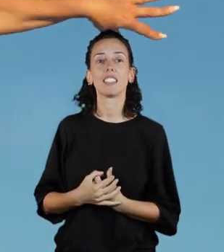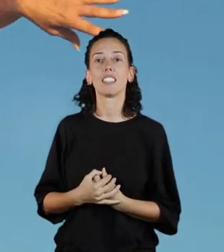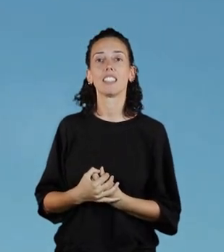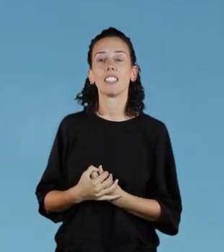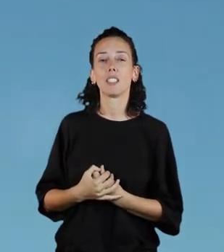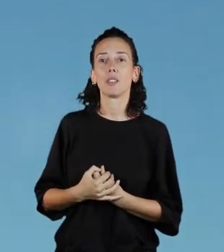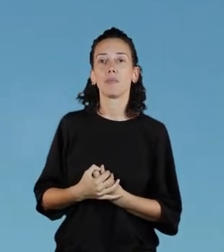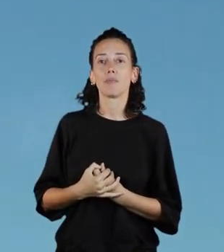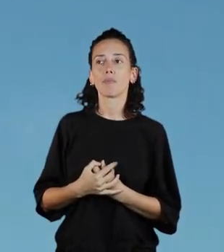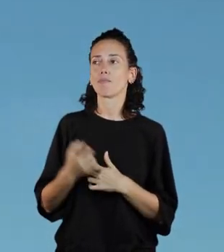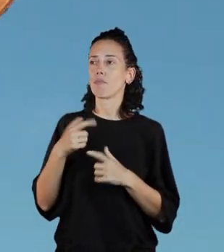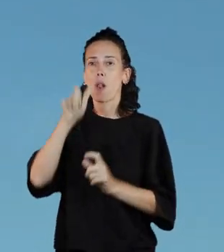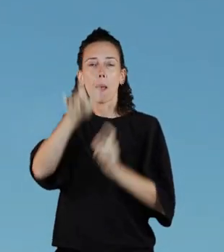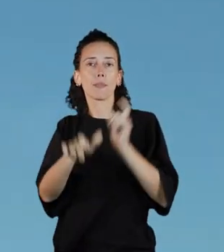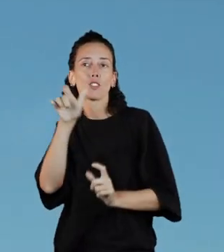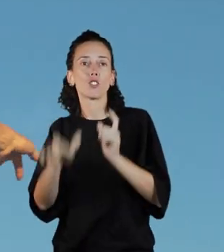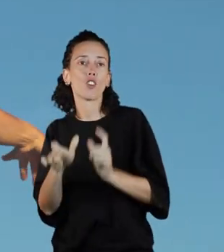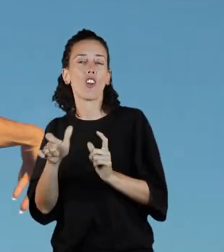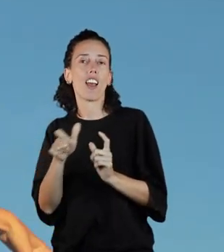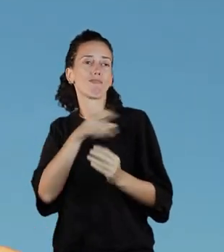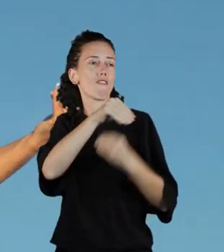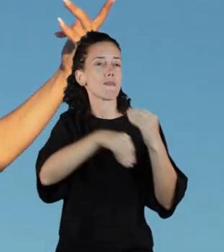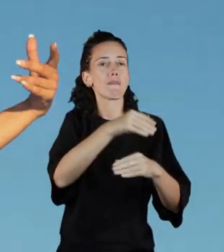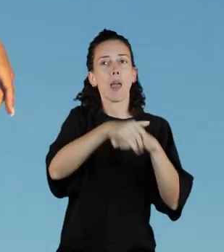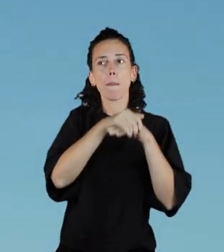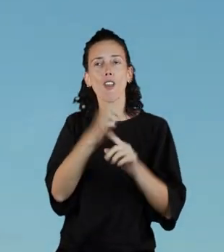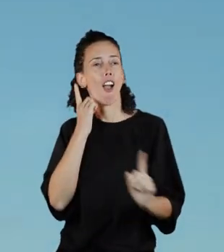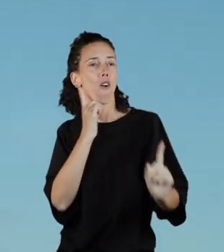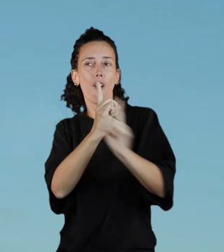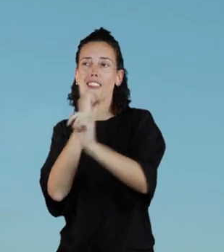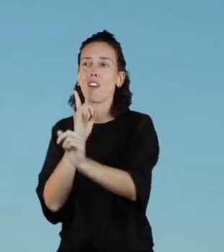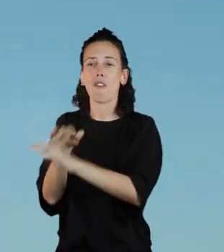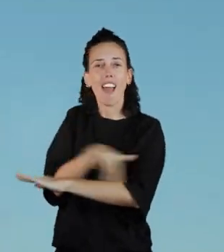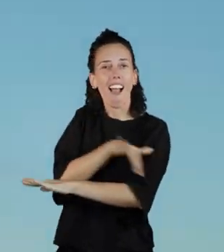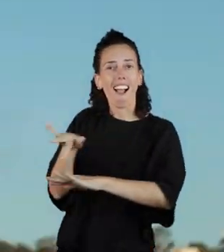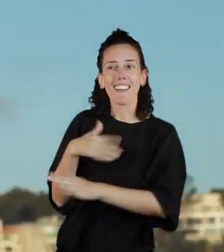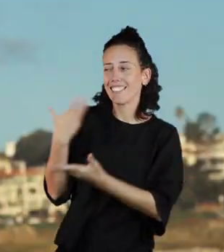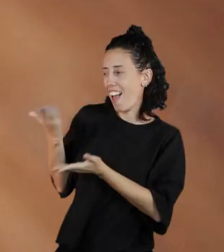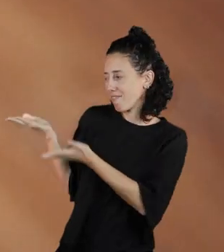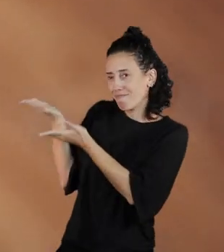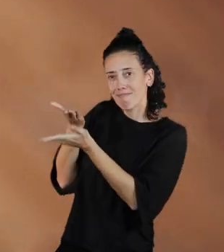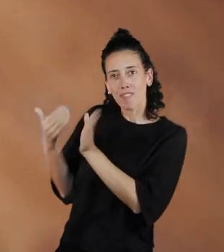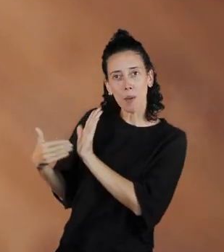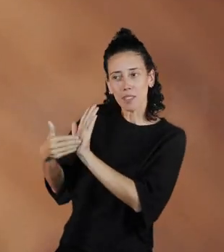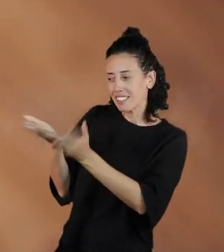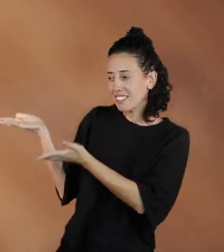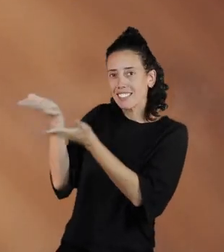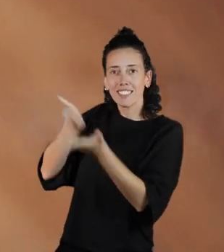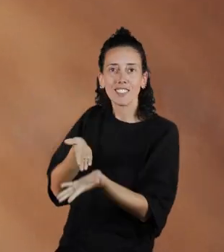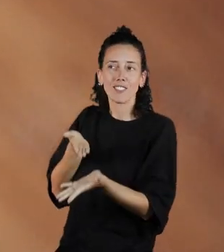parar a toda la gente que me quería, me la encontraba por la calle y le decía, uy, les